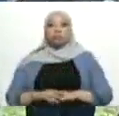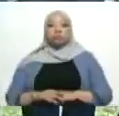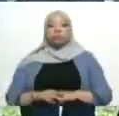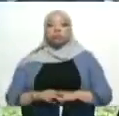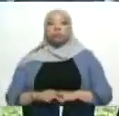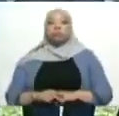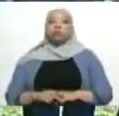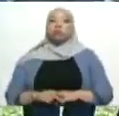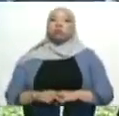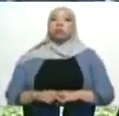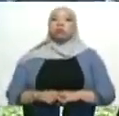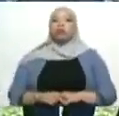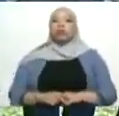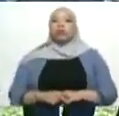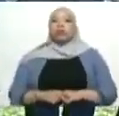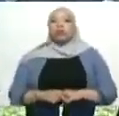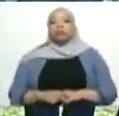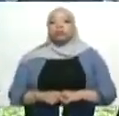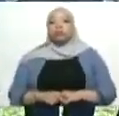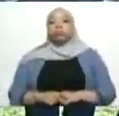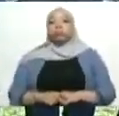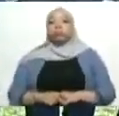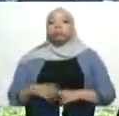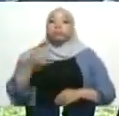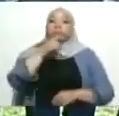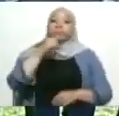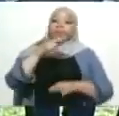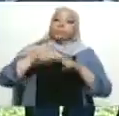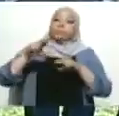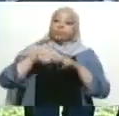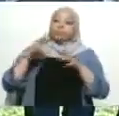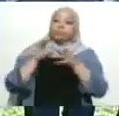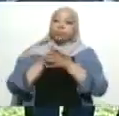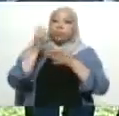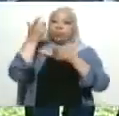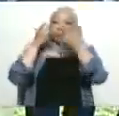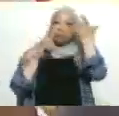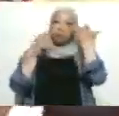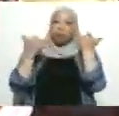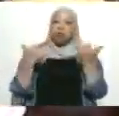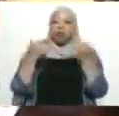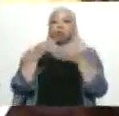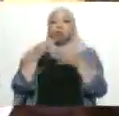tenía aquí el niño, ahí está agachado, con su Chávez en la mano.